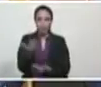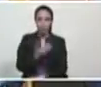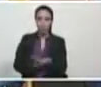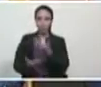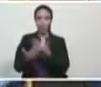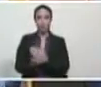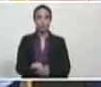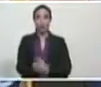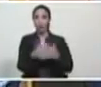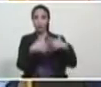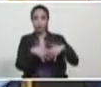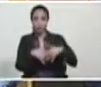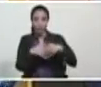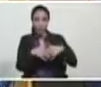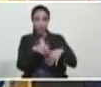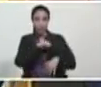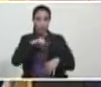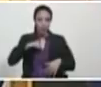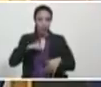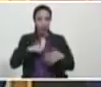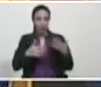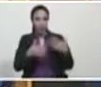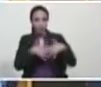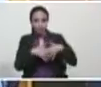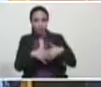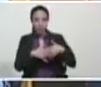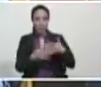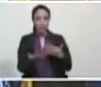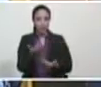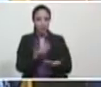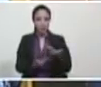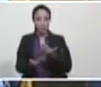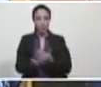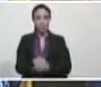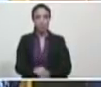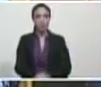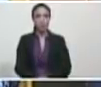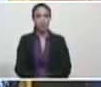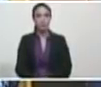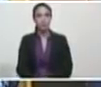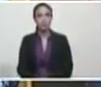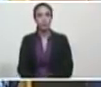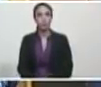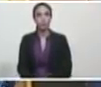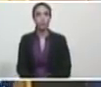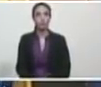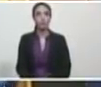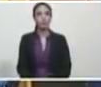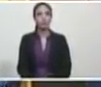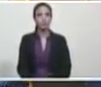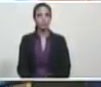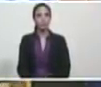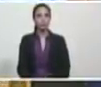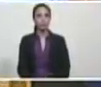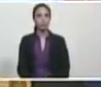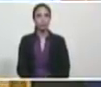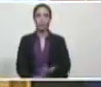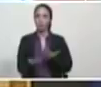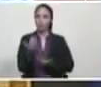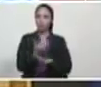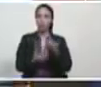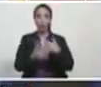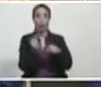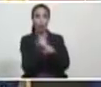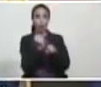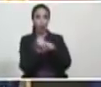Gana la industria privada, mixta y pública, gana el empresario, los empresarios, gana la clase